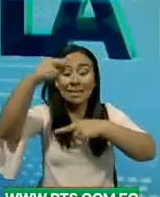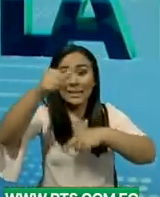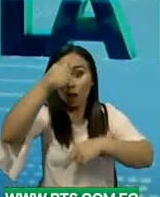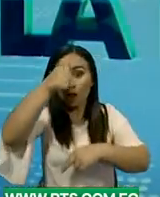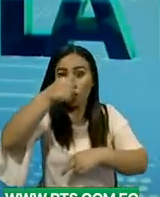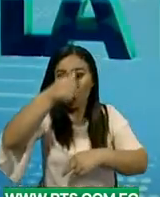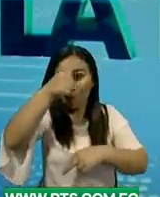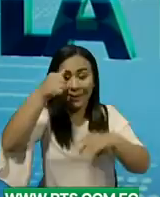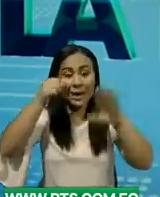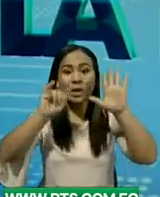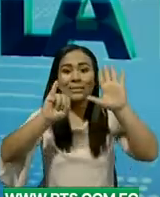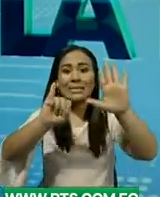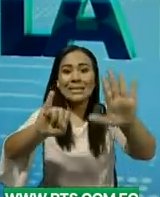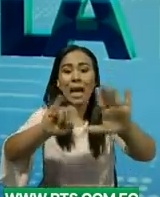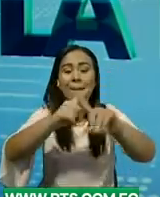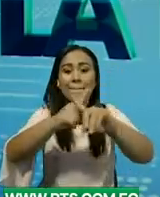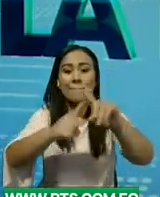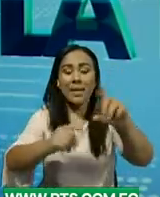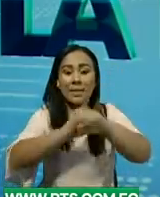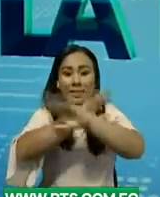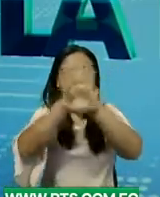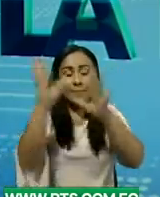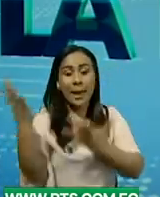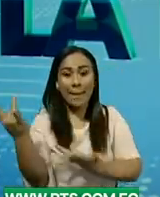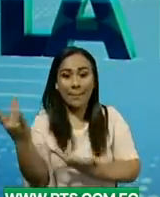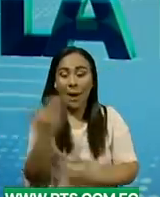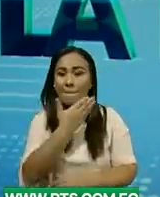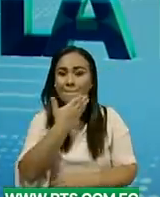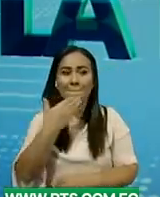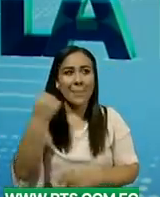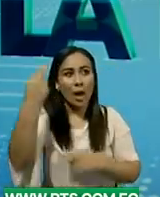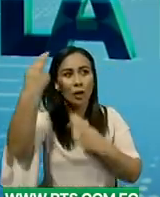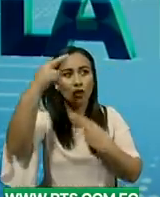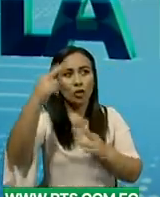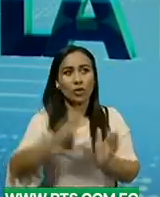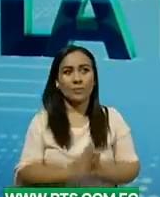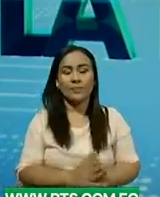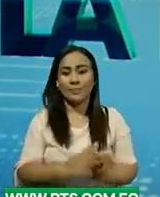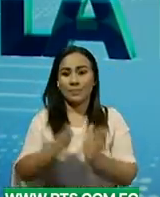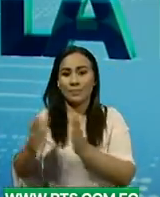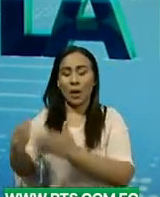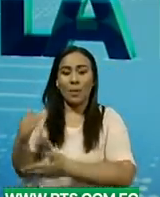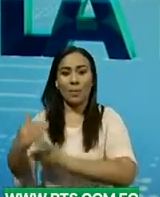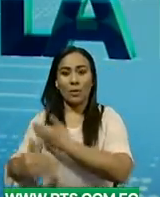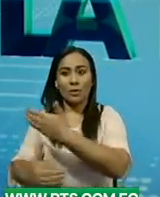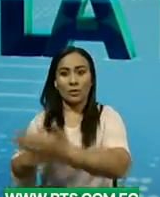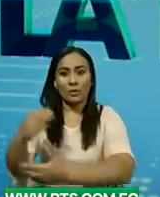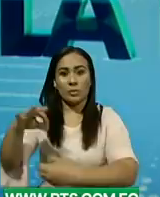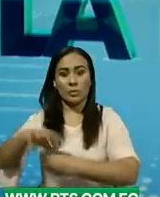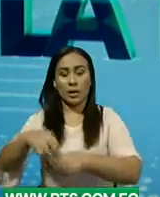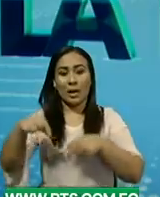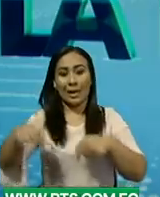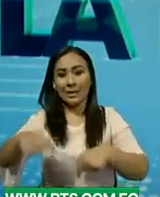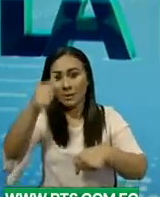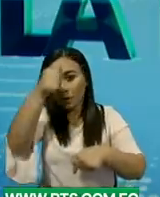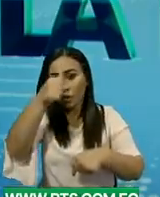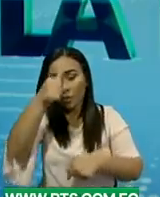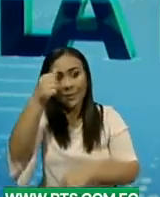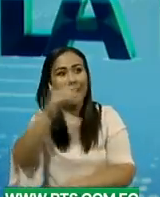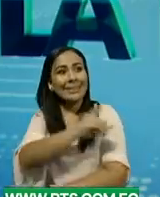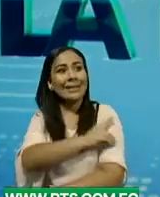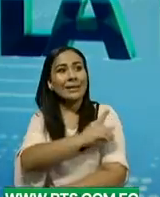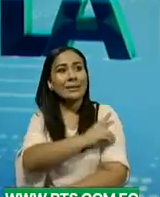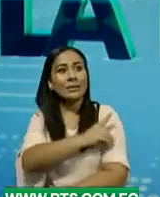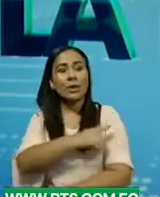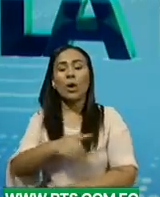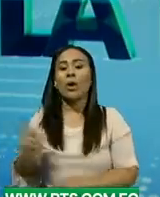las 6:30 de la mañana, así que los esperamos con la mejor información. Y en el marco del proceso electoral de este domingo, la Dirección General